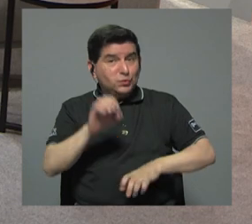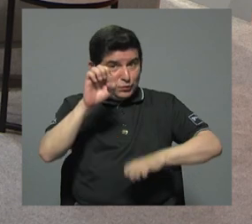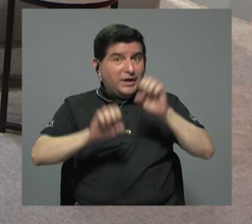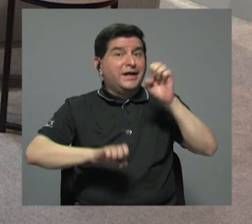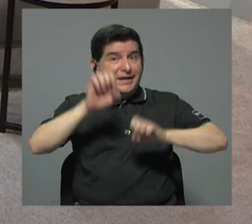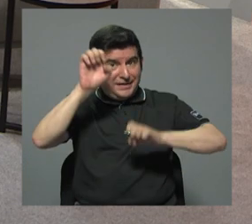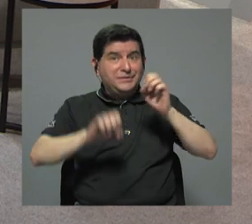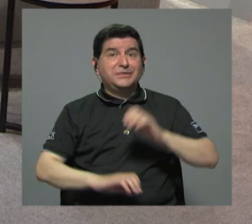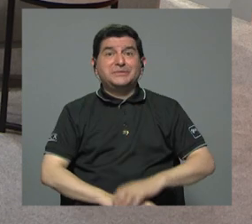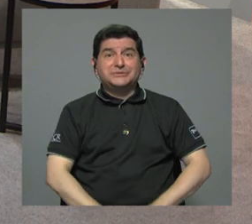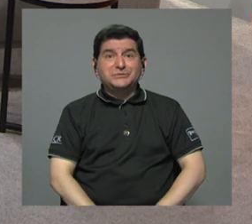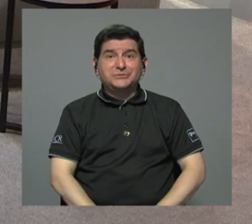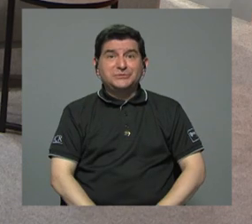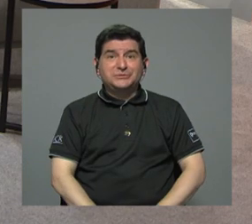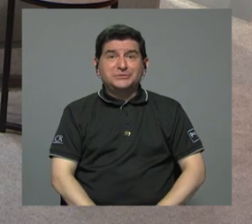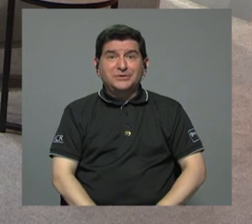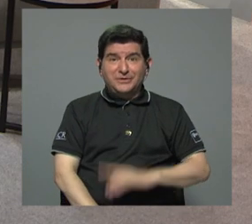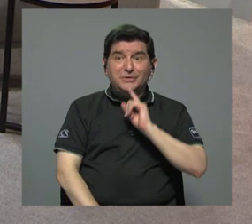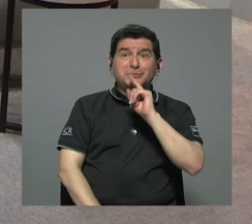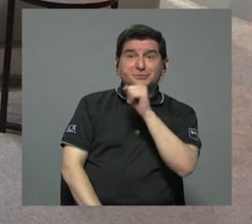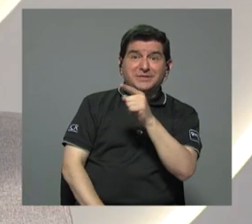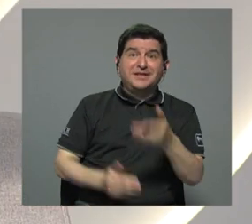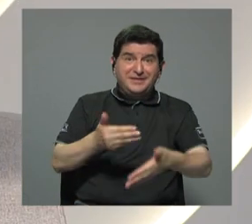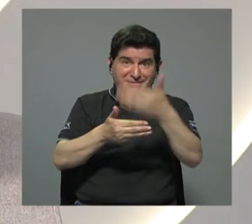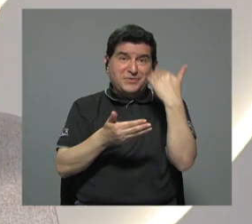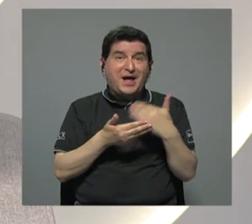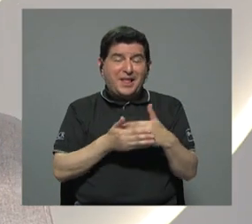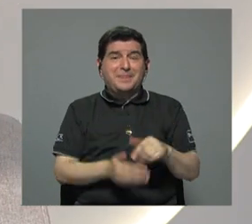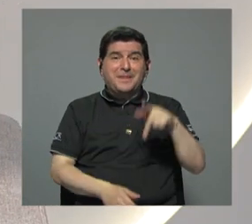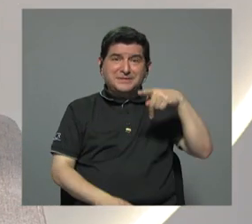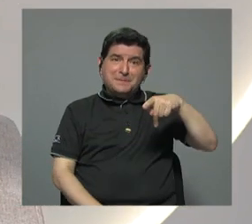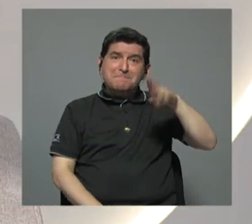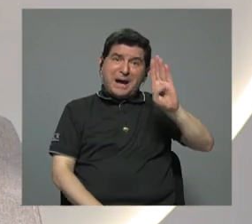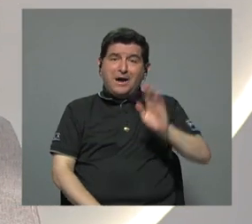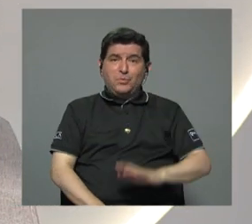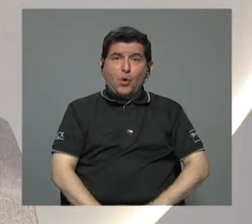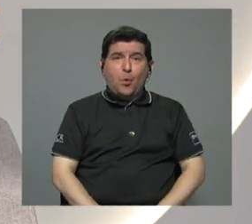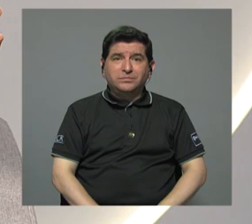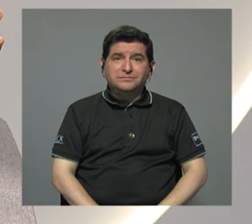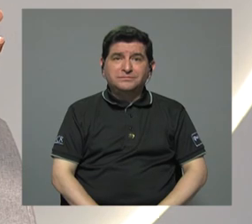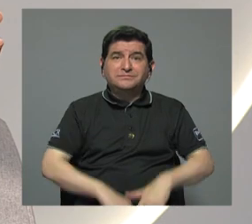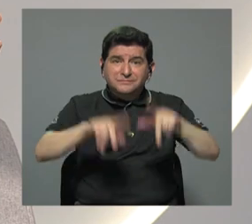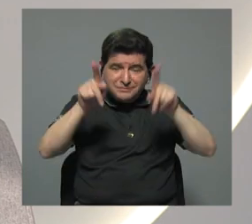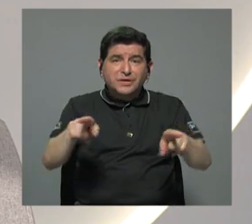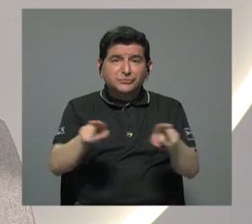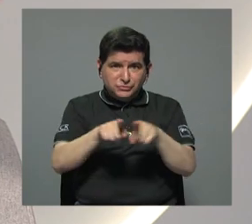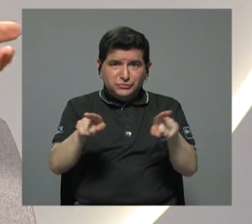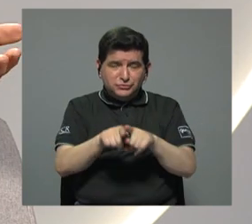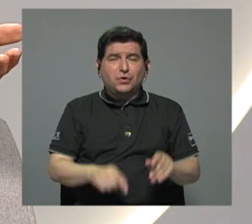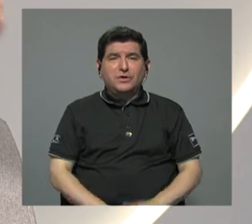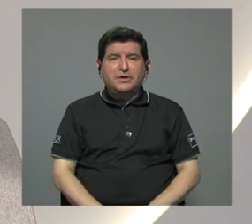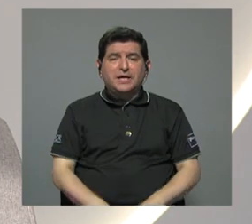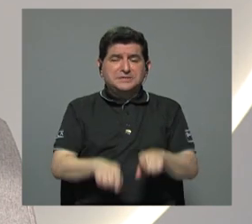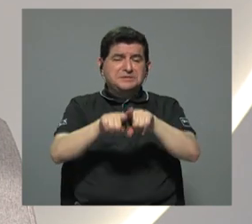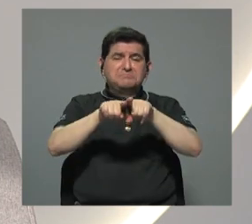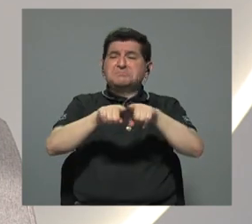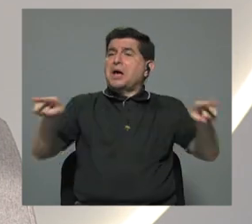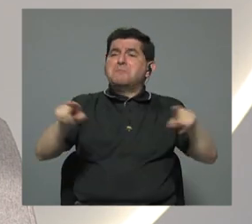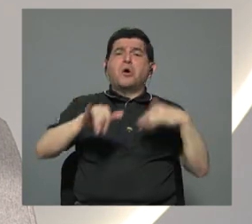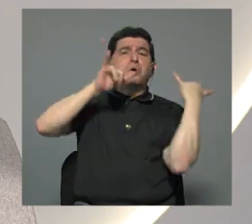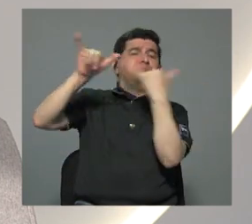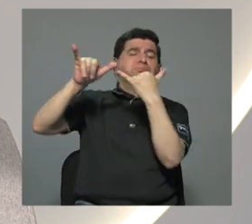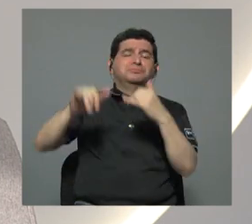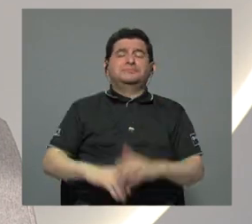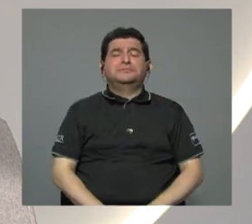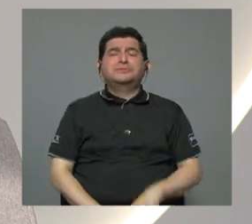muy dura ahora que hablo usted decía que es bueno que la gente también que tampoco denuncia pero bueno